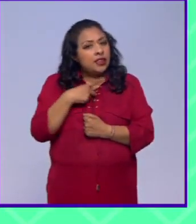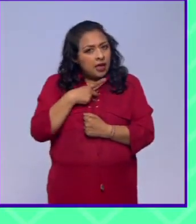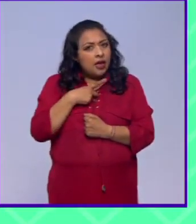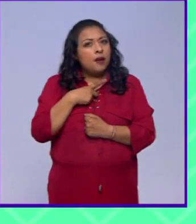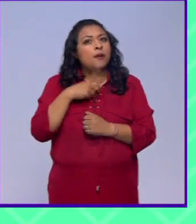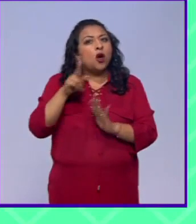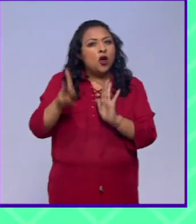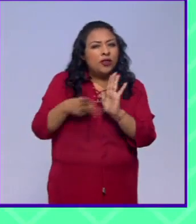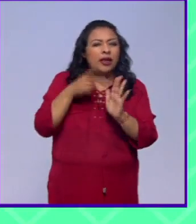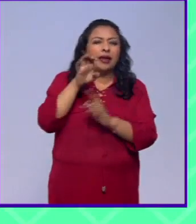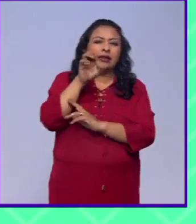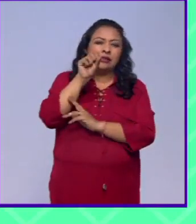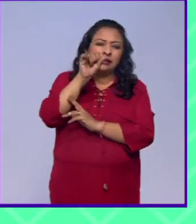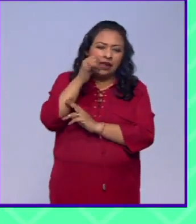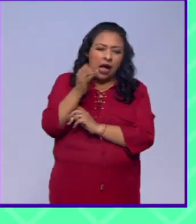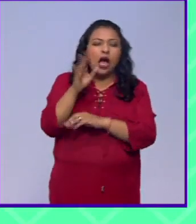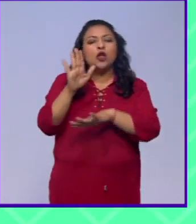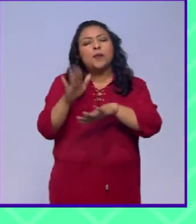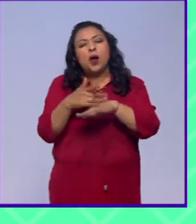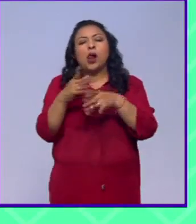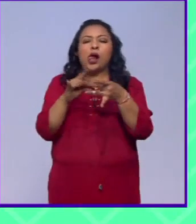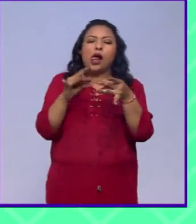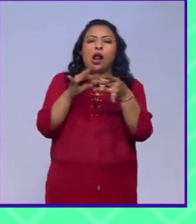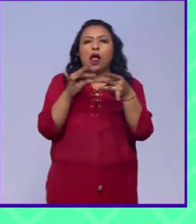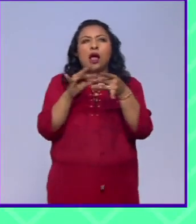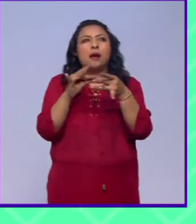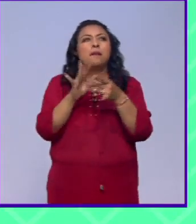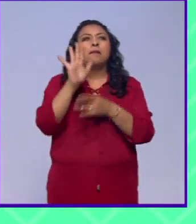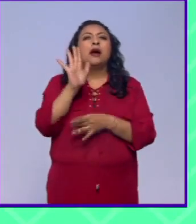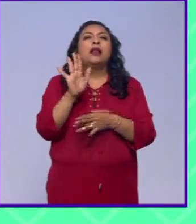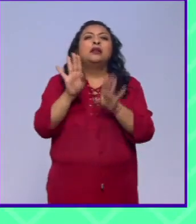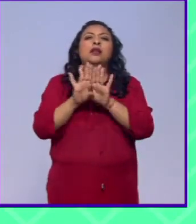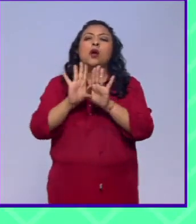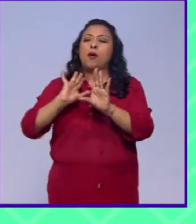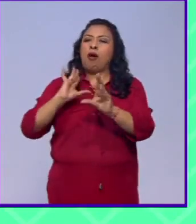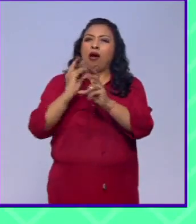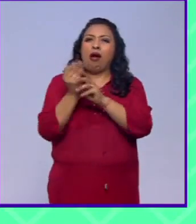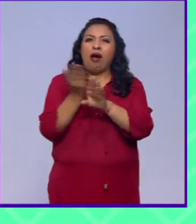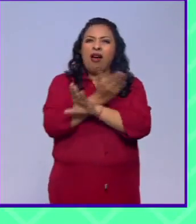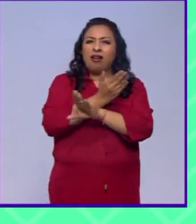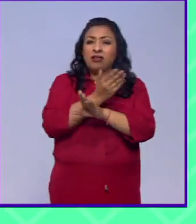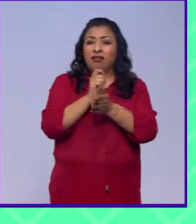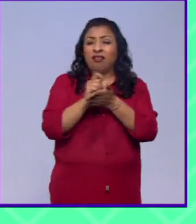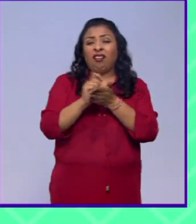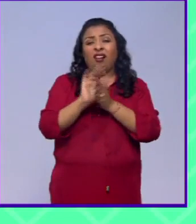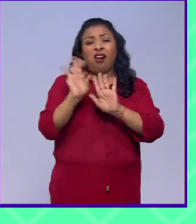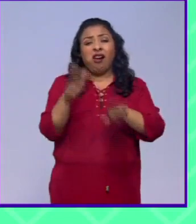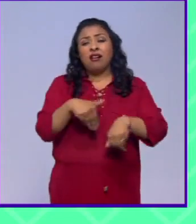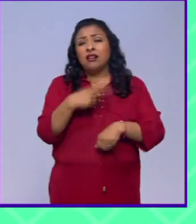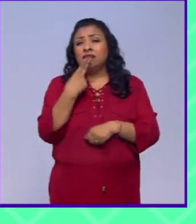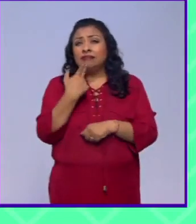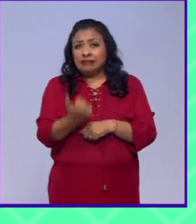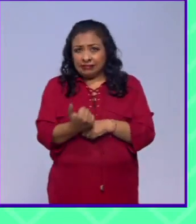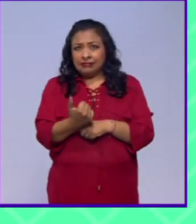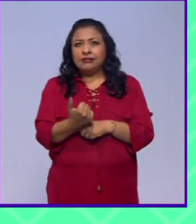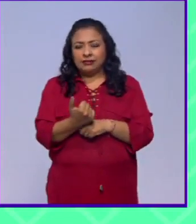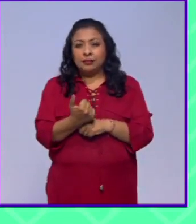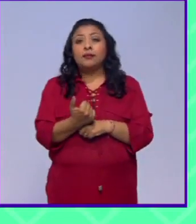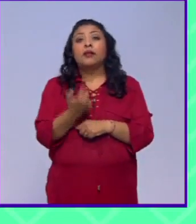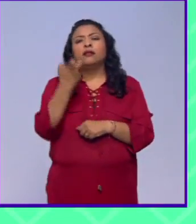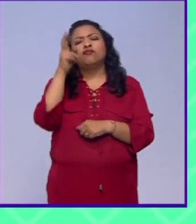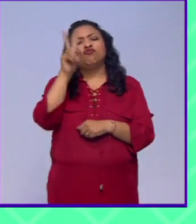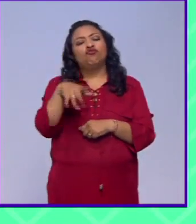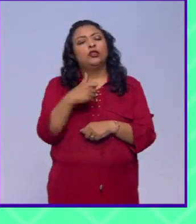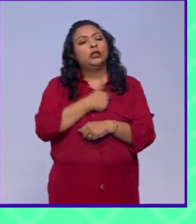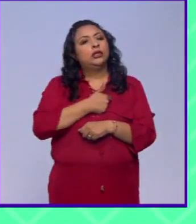el ensayo y tal, porque, como si dijéramos, bueno, todo lo que tenía escrito ya no me vale, ¿no? Y fue una